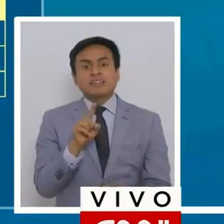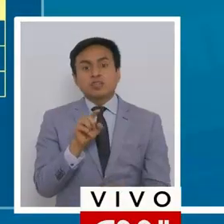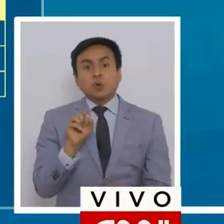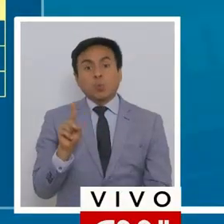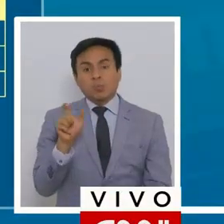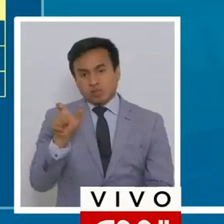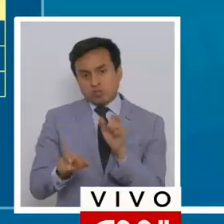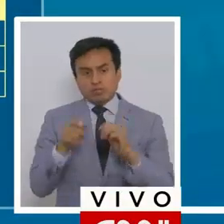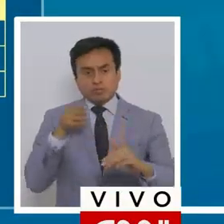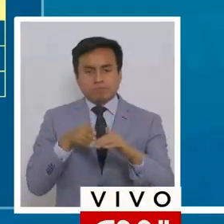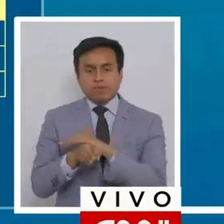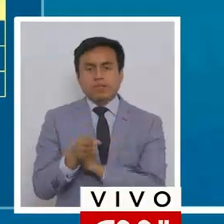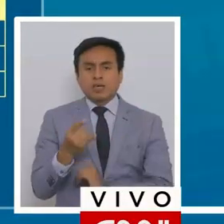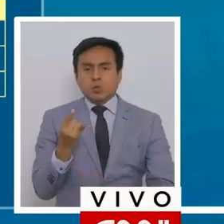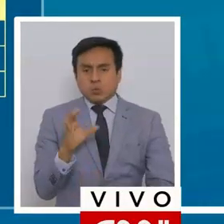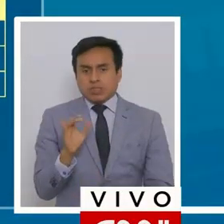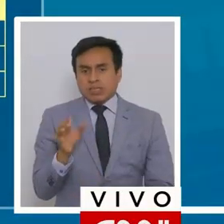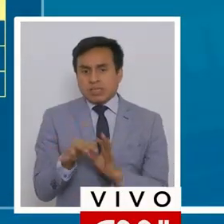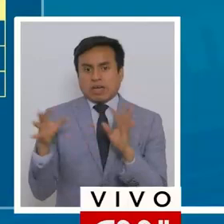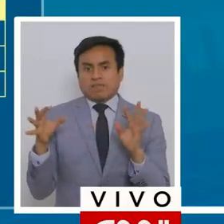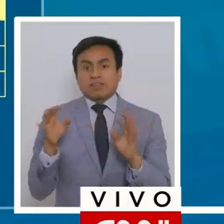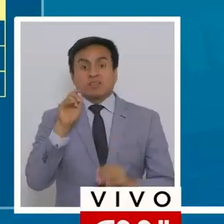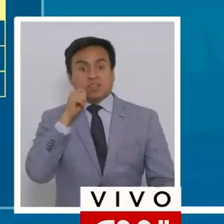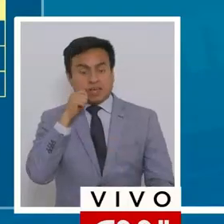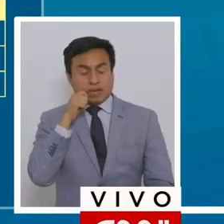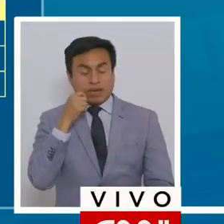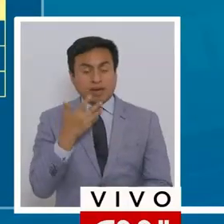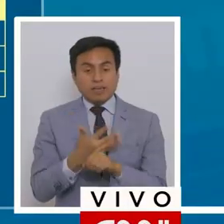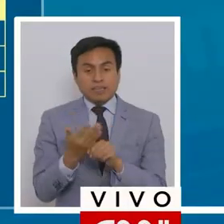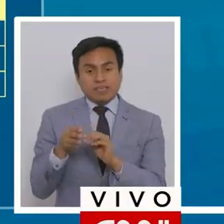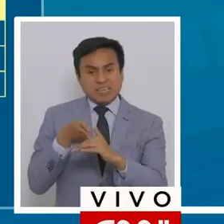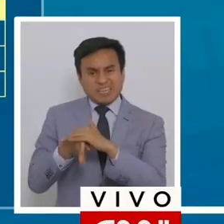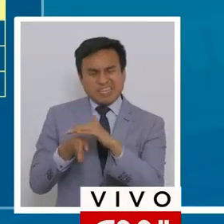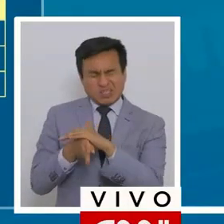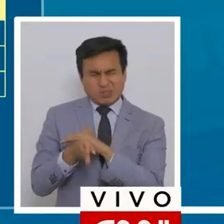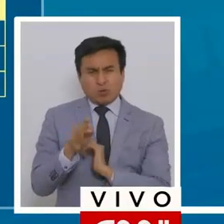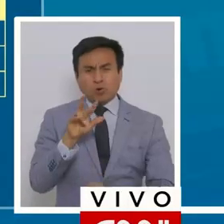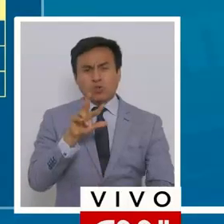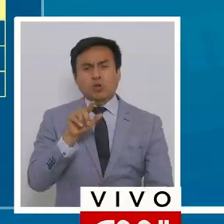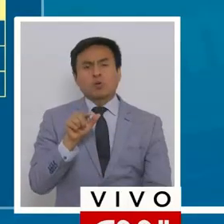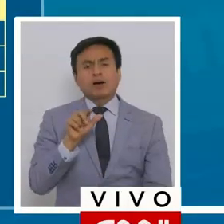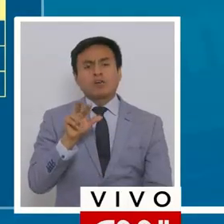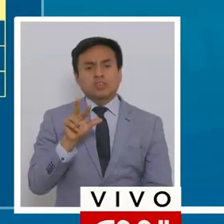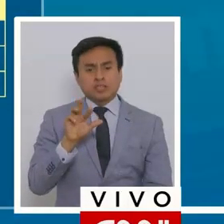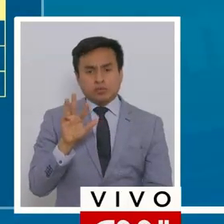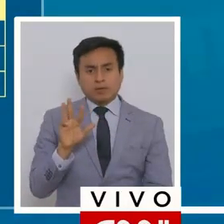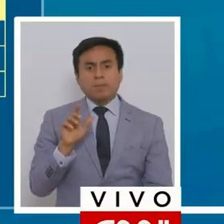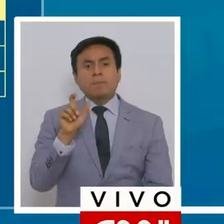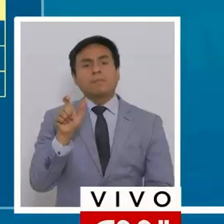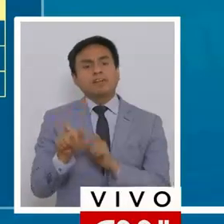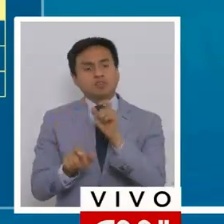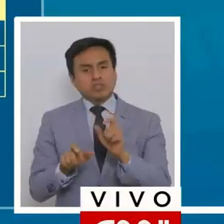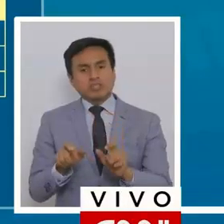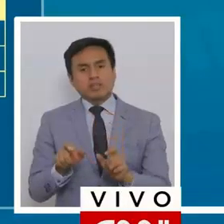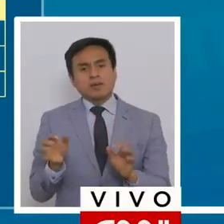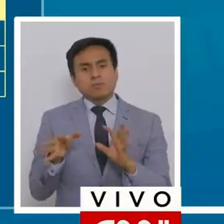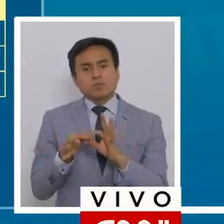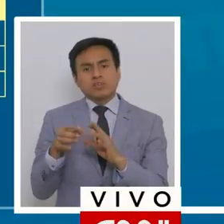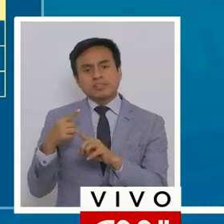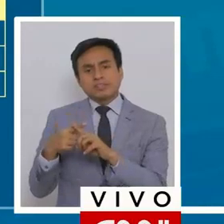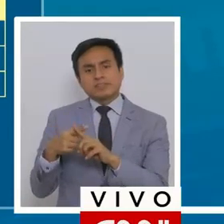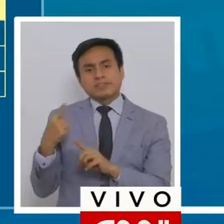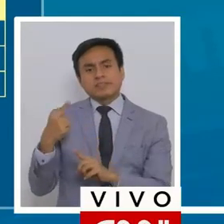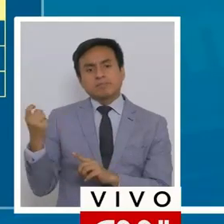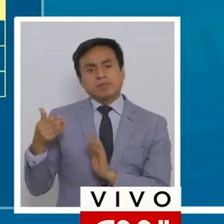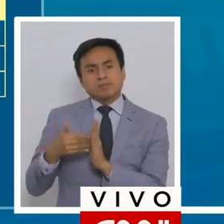personas ingresaron a una cama crítica, registrando un ingreso de 8,89 personas por cada 100.000 habitantes